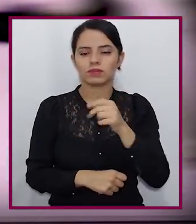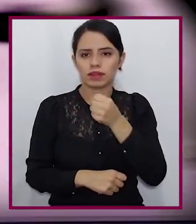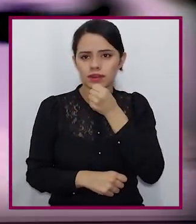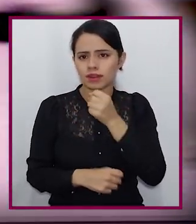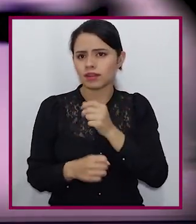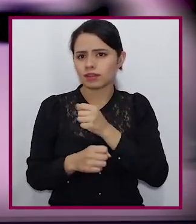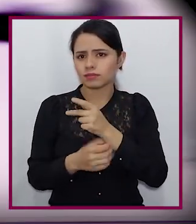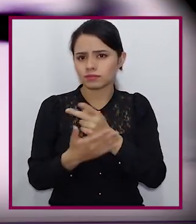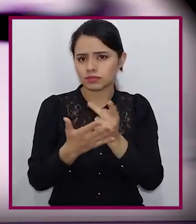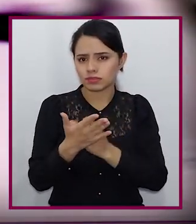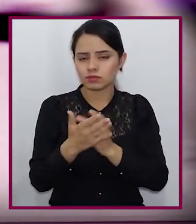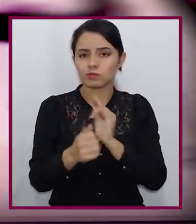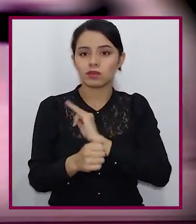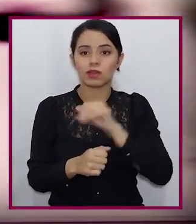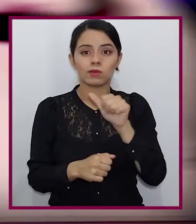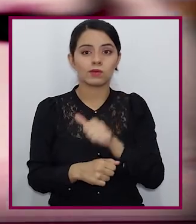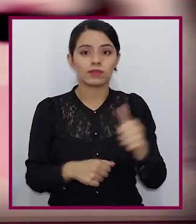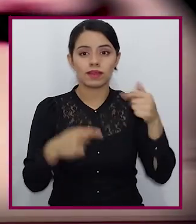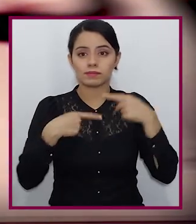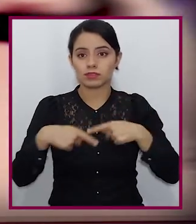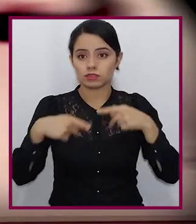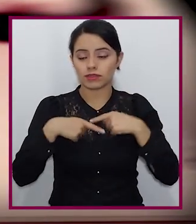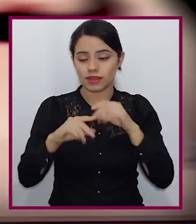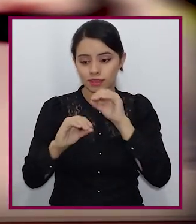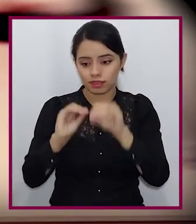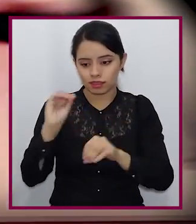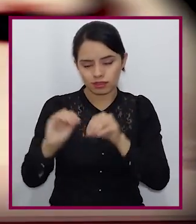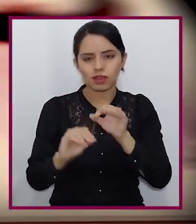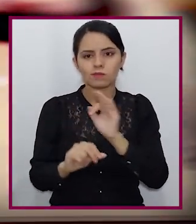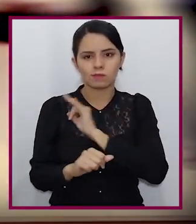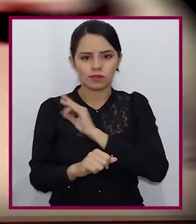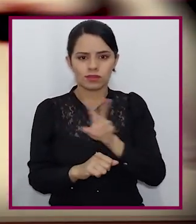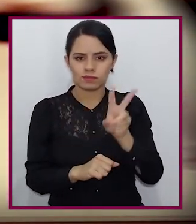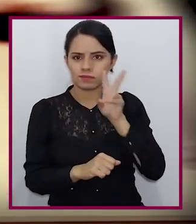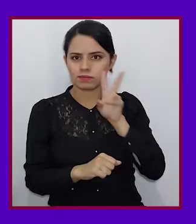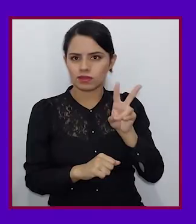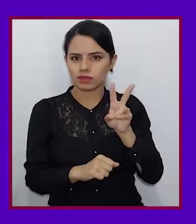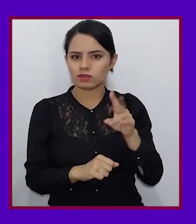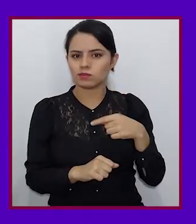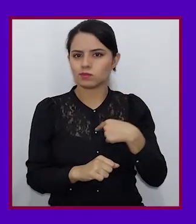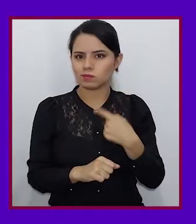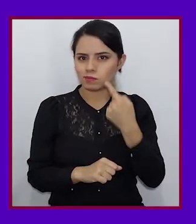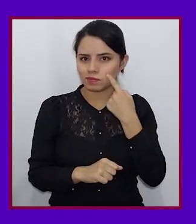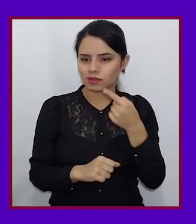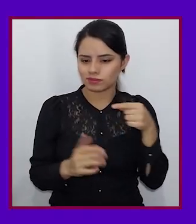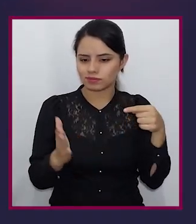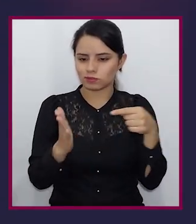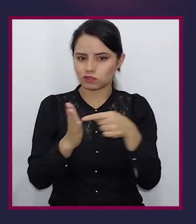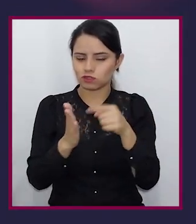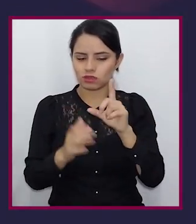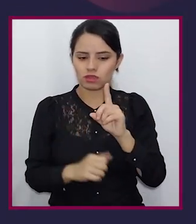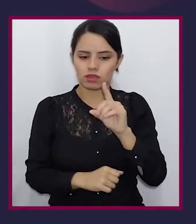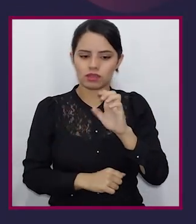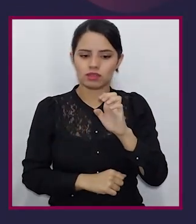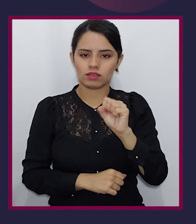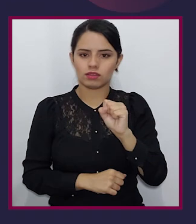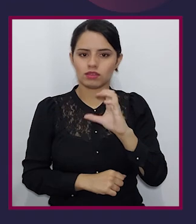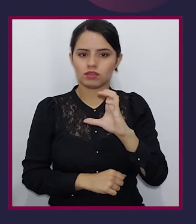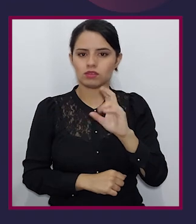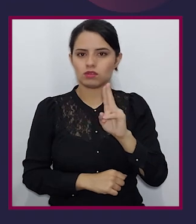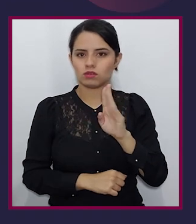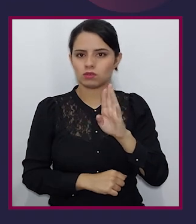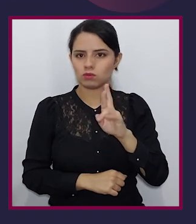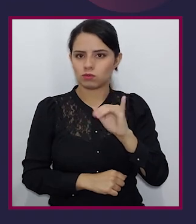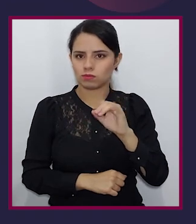permite navegar por los podcasts creados por otras personas. Tú le das al botón descubrir, Anchor te muestra pues un panorama